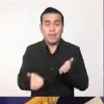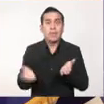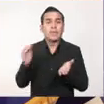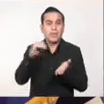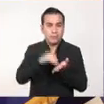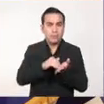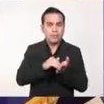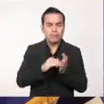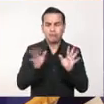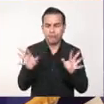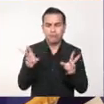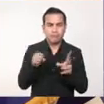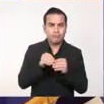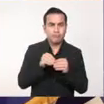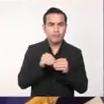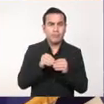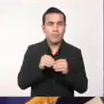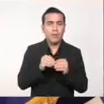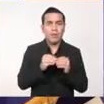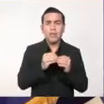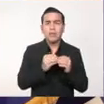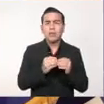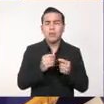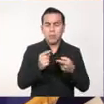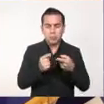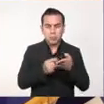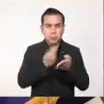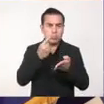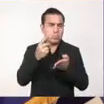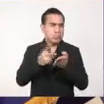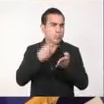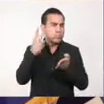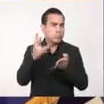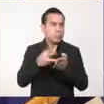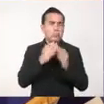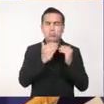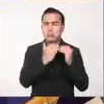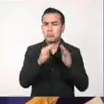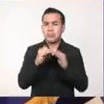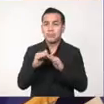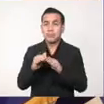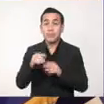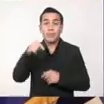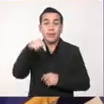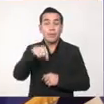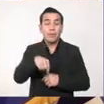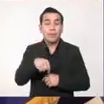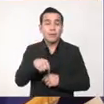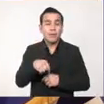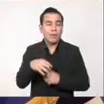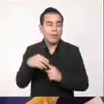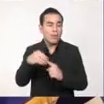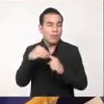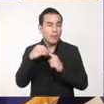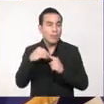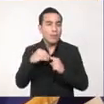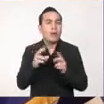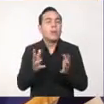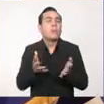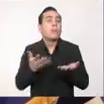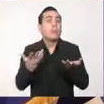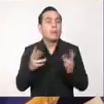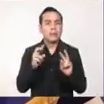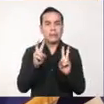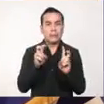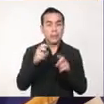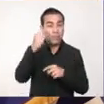reuniéramos varias veces, y en esta ocasión en especial por la coyuntura que se ha dado en los